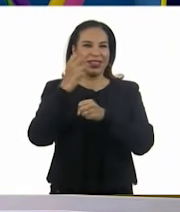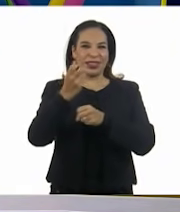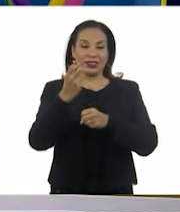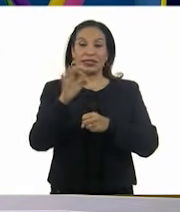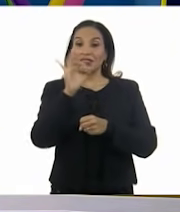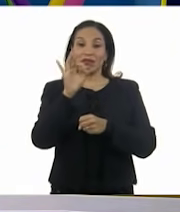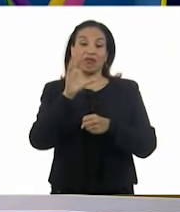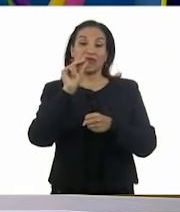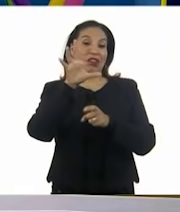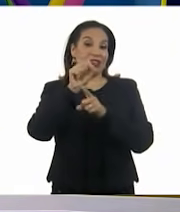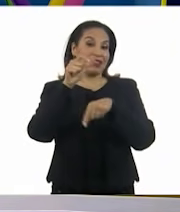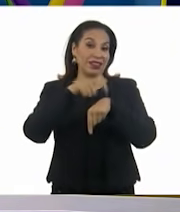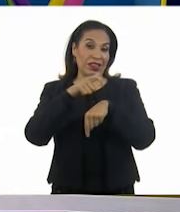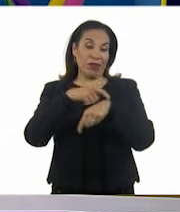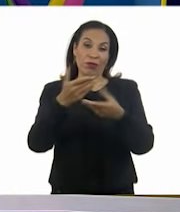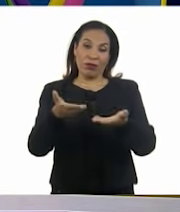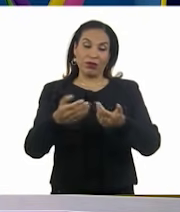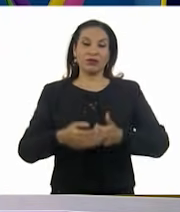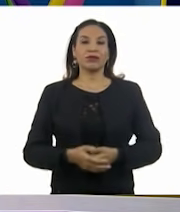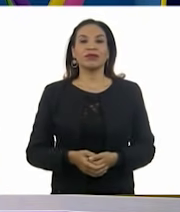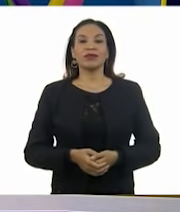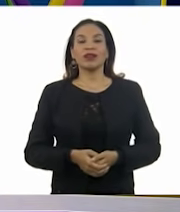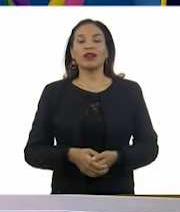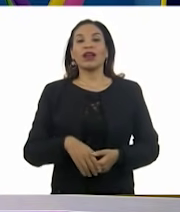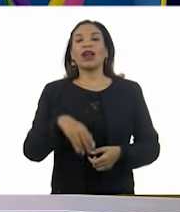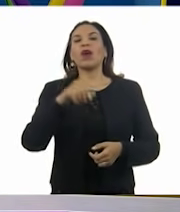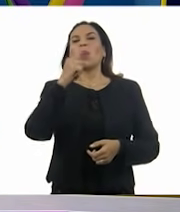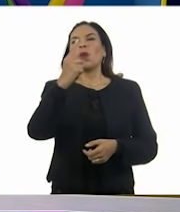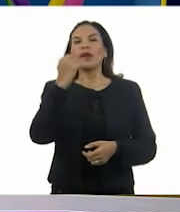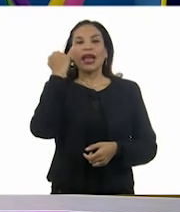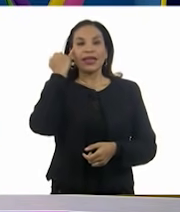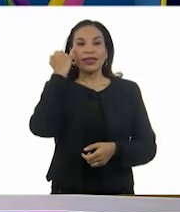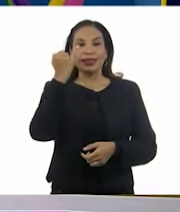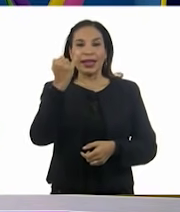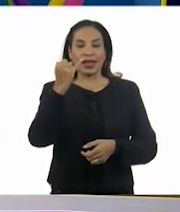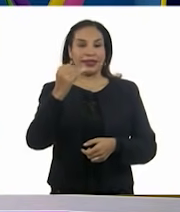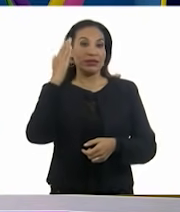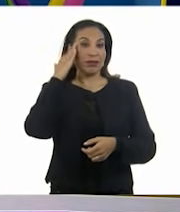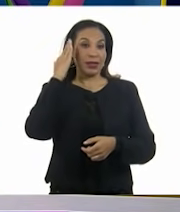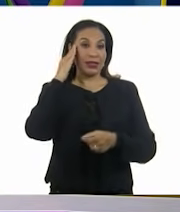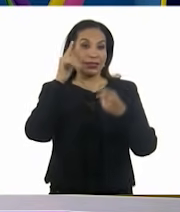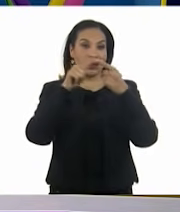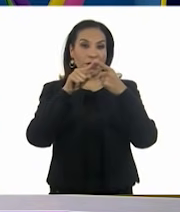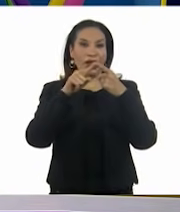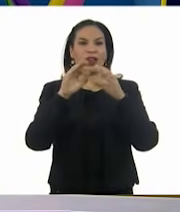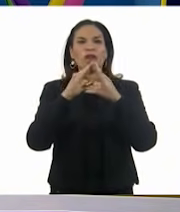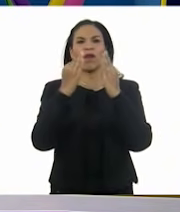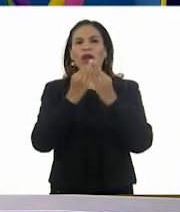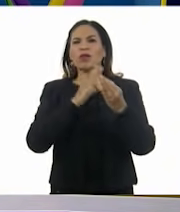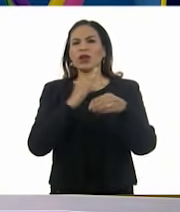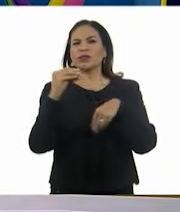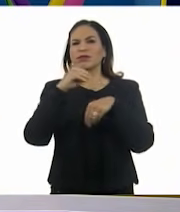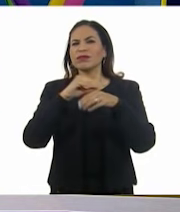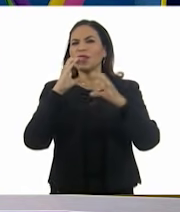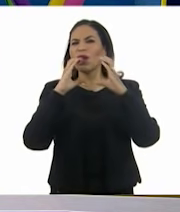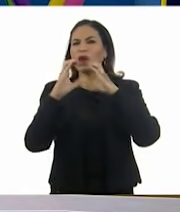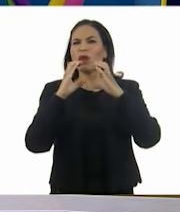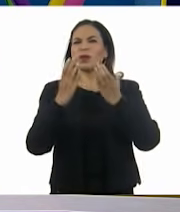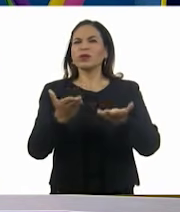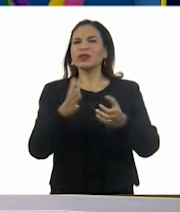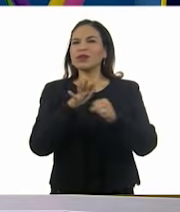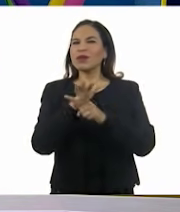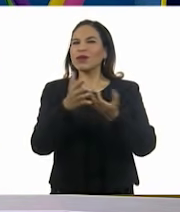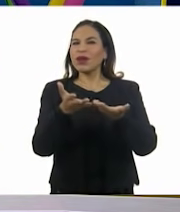Si no les dio tiempo ahorita. Pues bueno, una de las ideas principales o formas de establecer comunicación